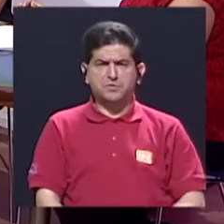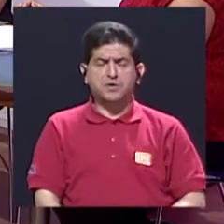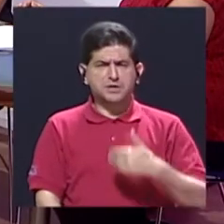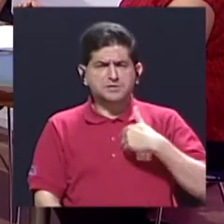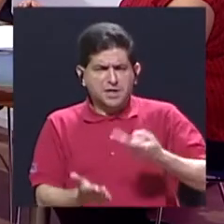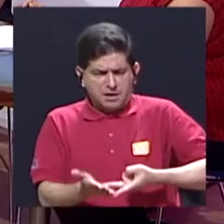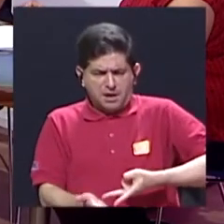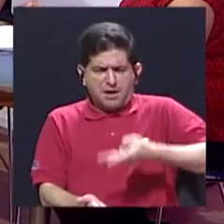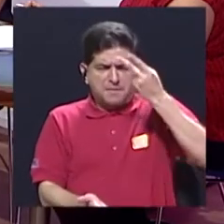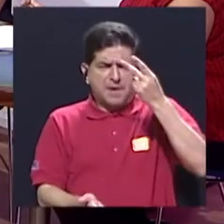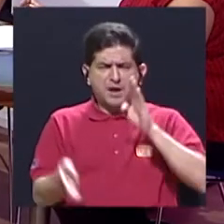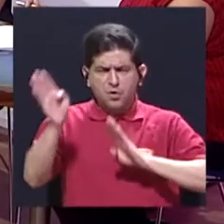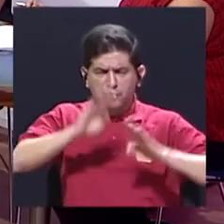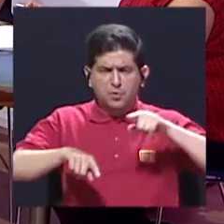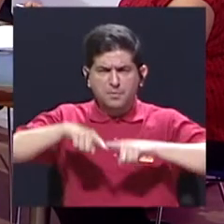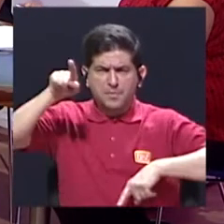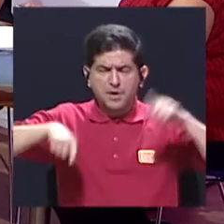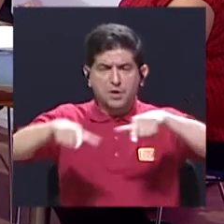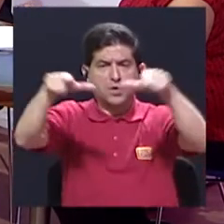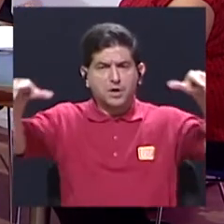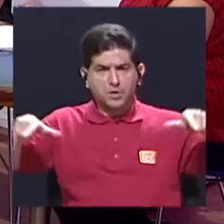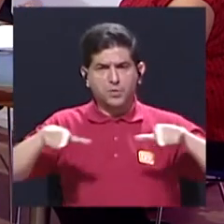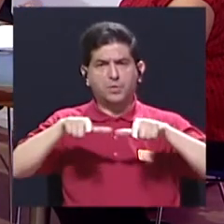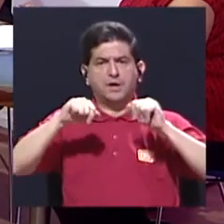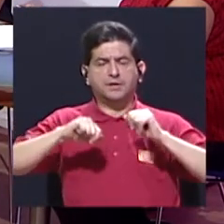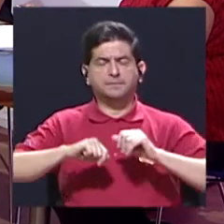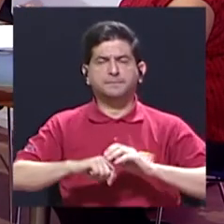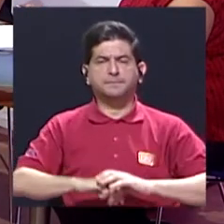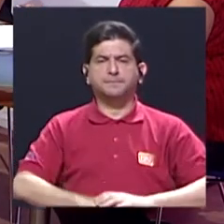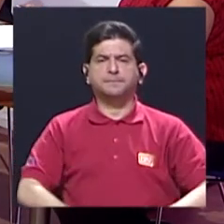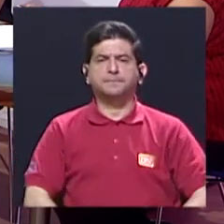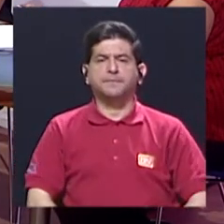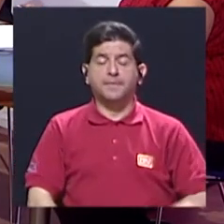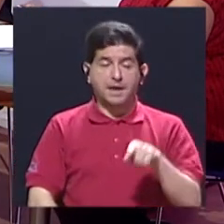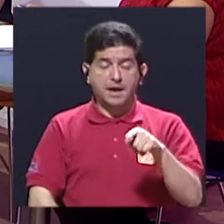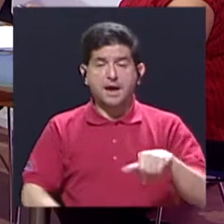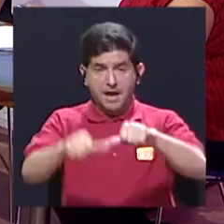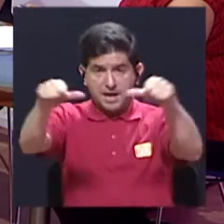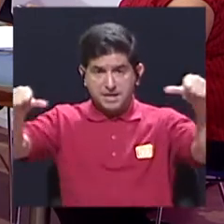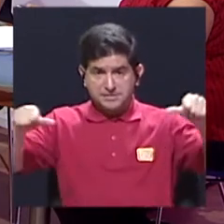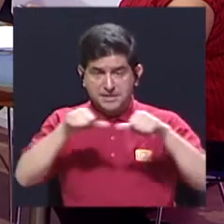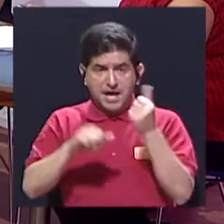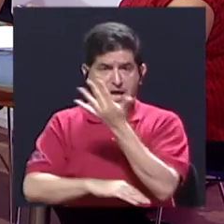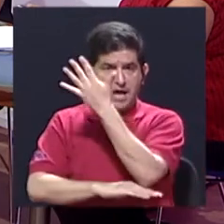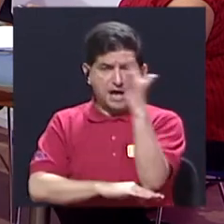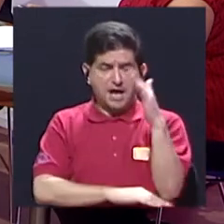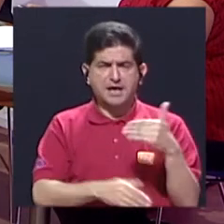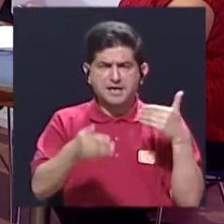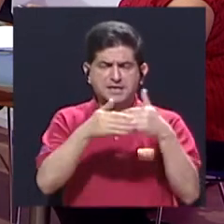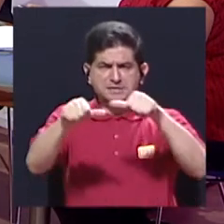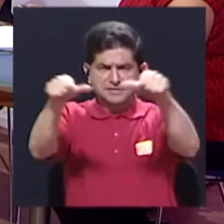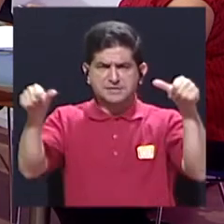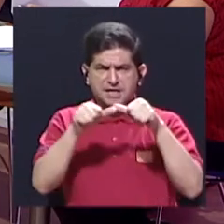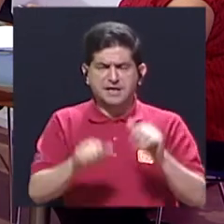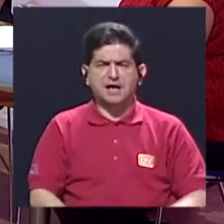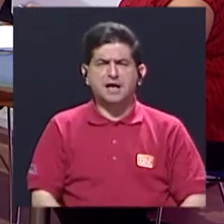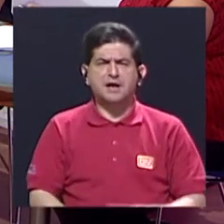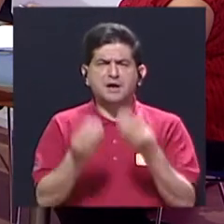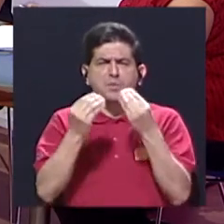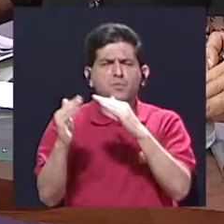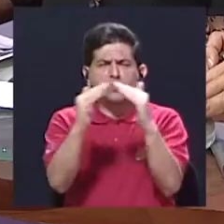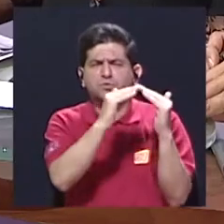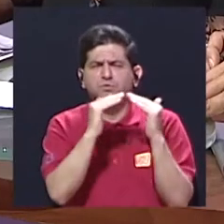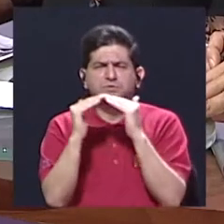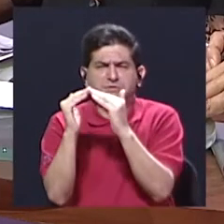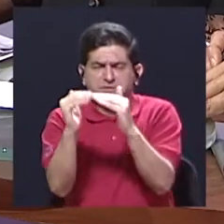riqueza en biodiversidad al sitio. Este bloque arbóreo colinda con áreas de muy alta concentración